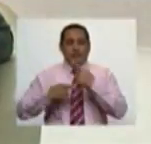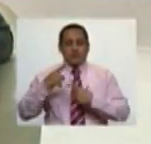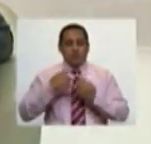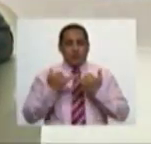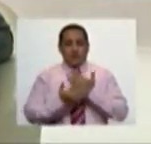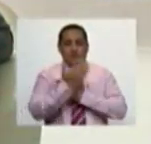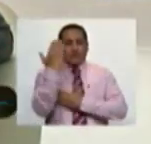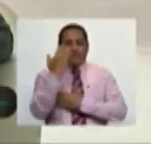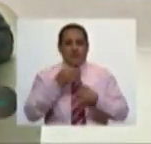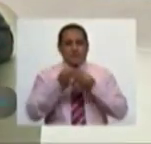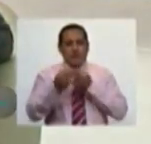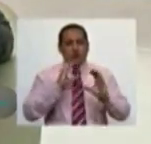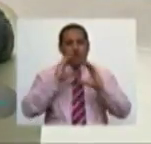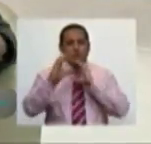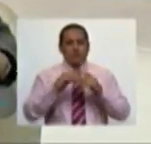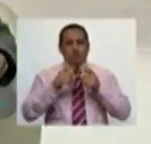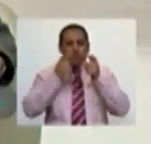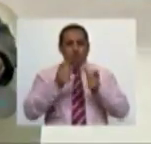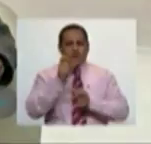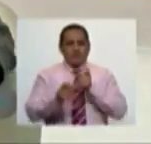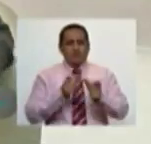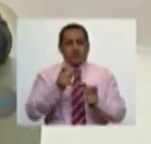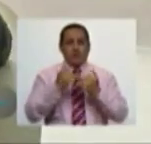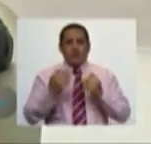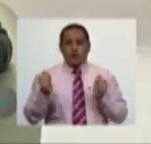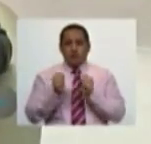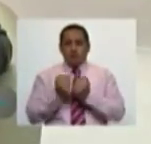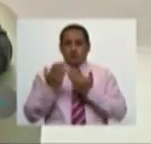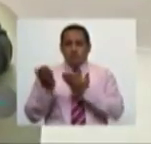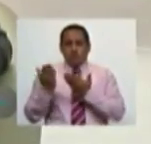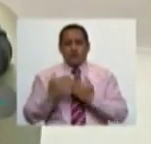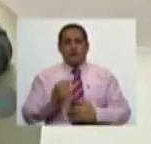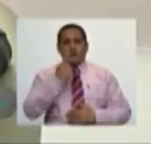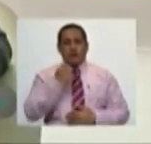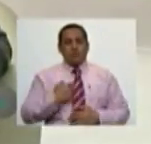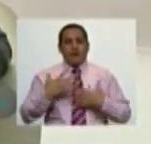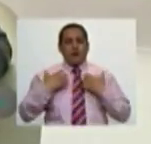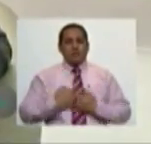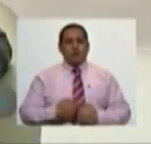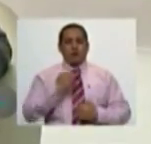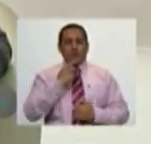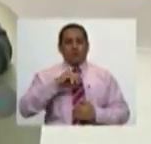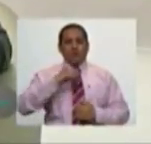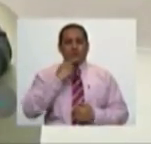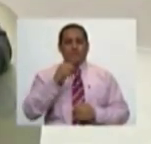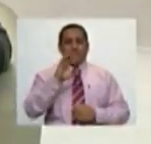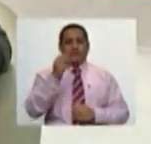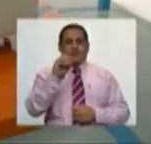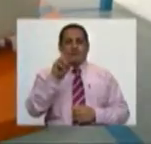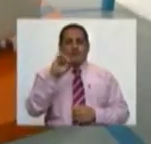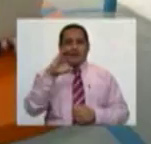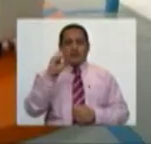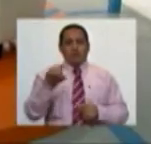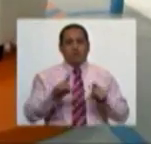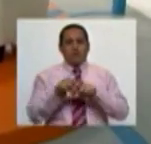Estamos ya de regreso esta mañana en Tus Derechos, conversando sobre seguridad ciudadana. Nos acompaña para ello ahora el doctor Federico Thom,